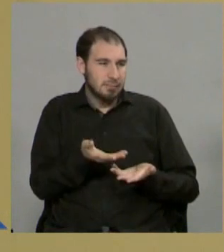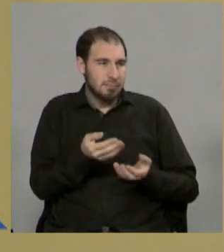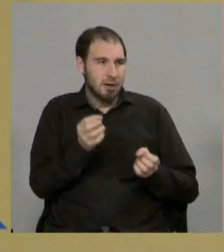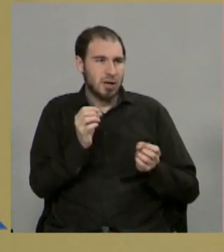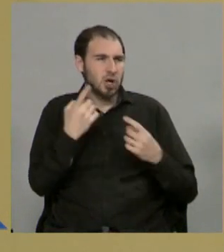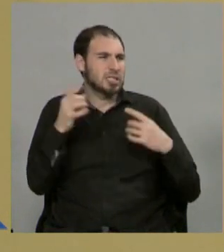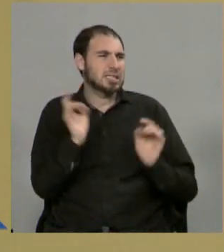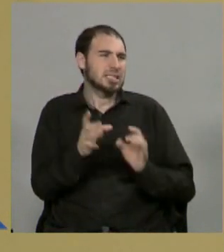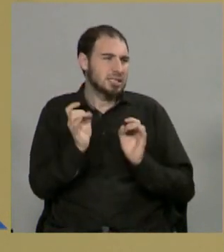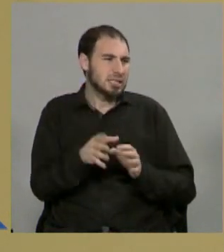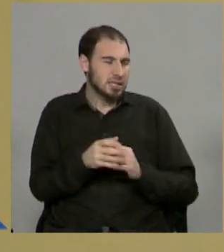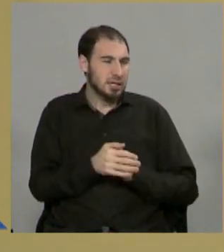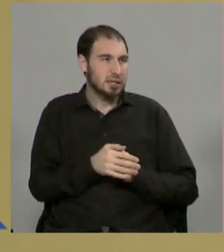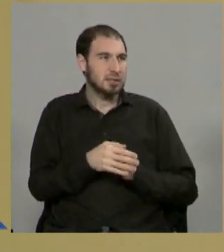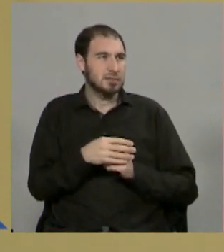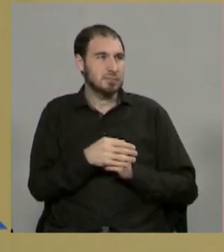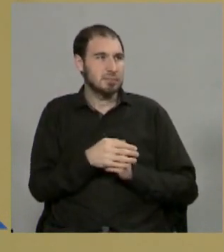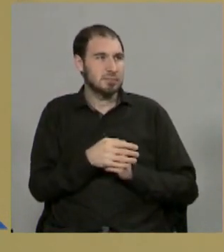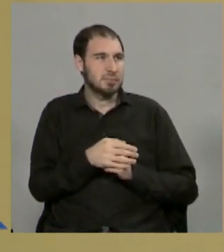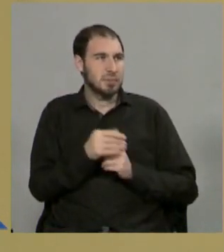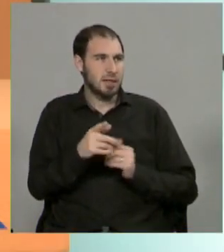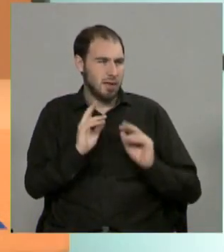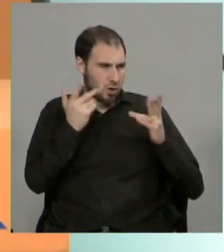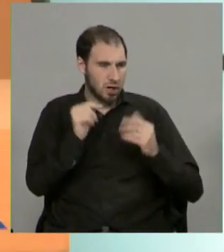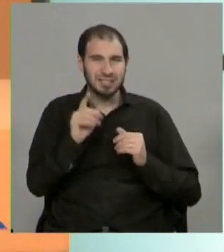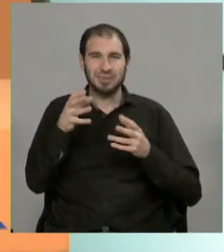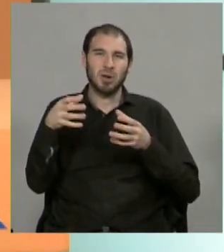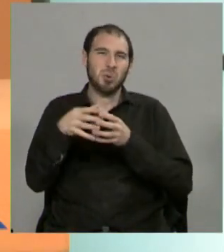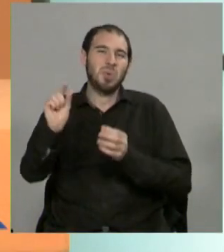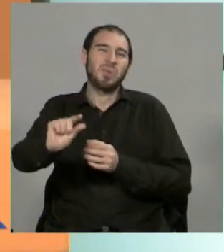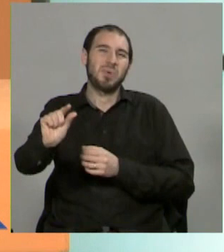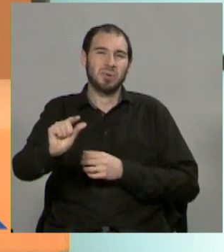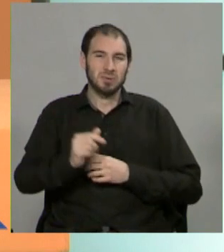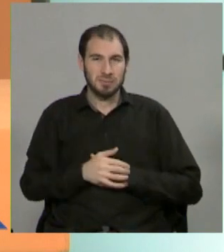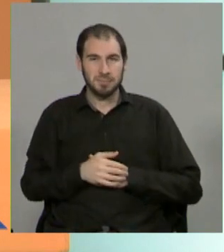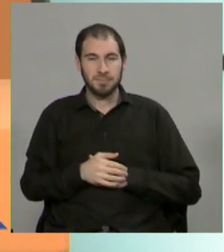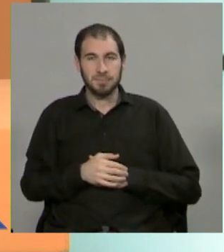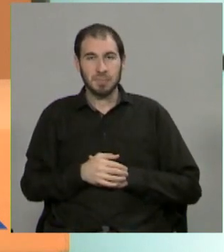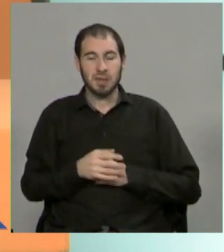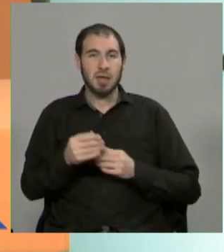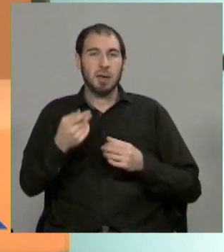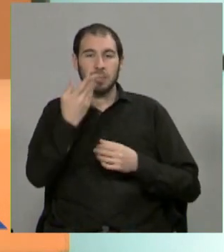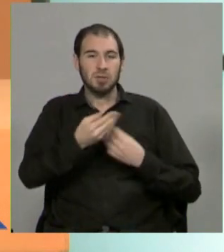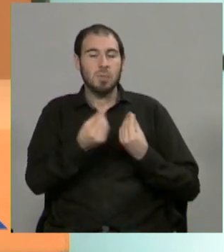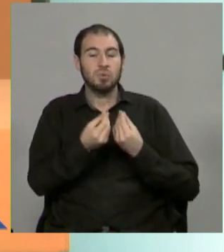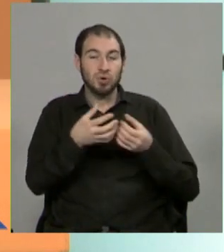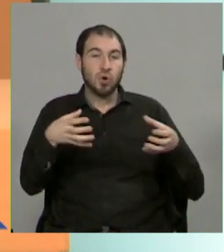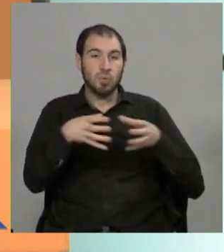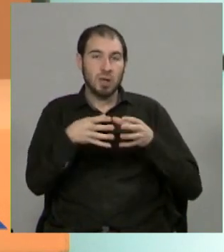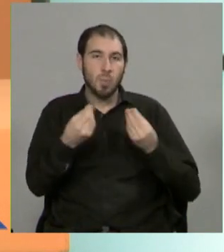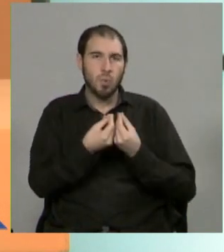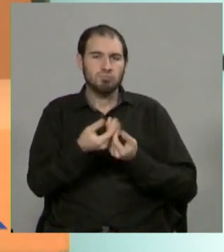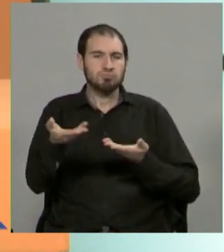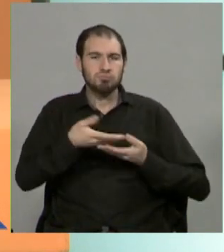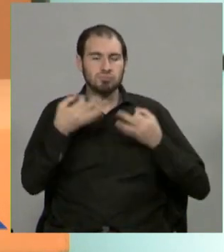esta forma, la verdad que sí da un poco de bronca. Sí, pero es un sector minoritario. Por suerte, la mayor parte de la comunidad recibe